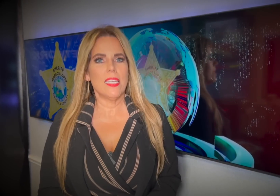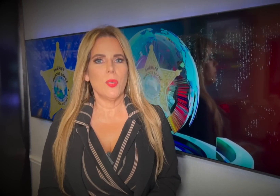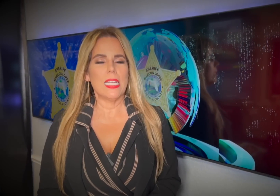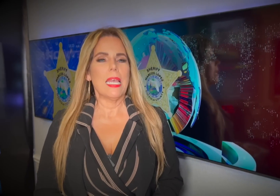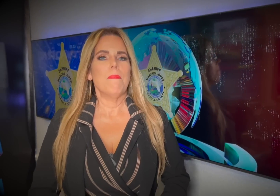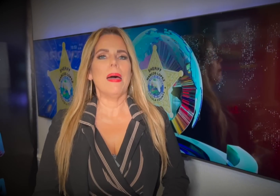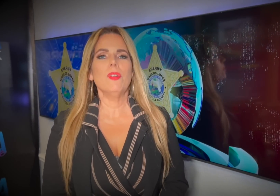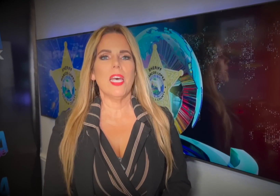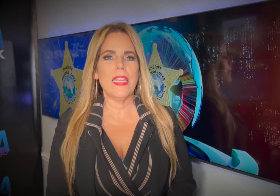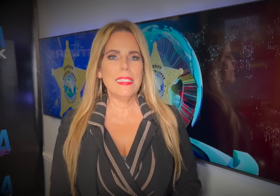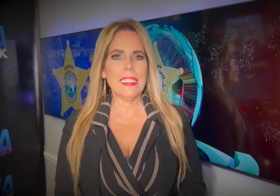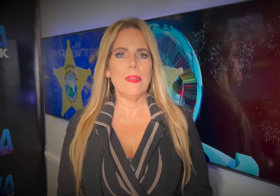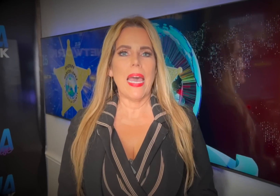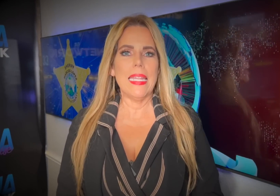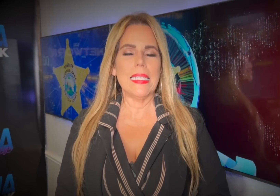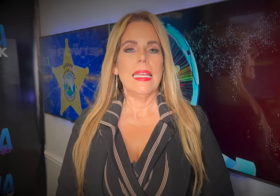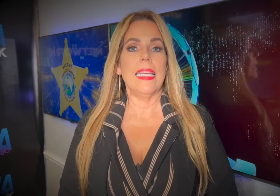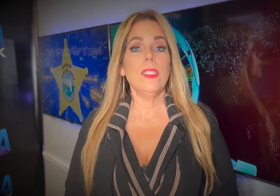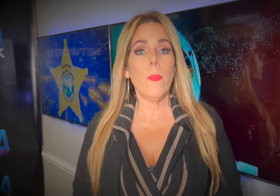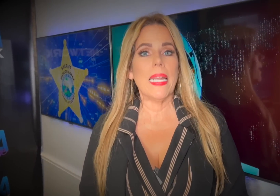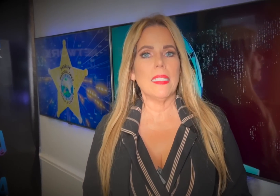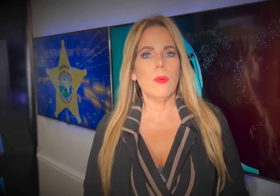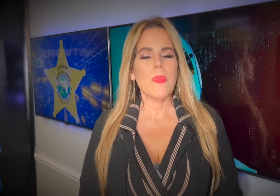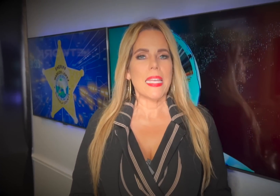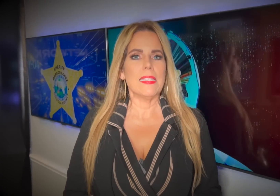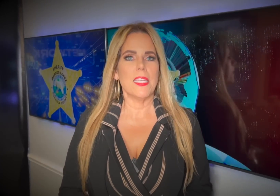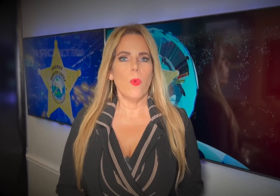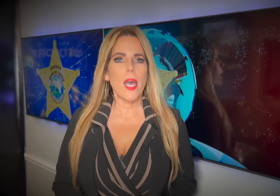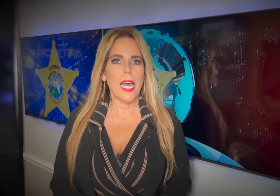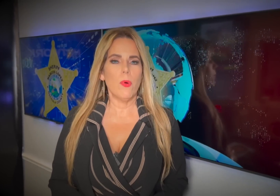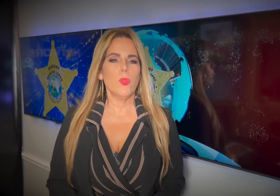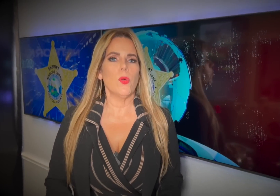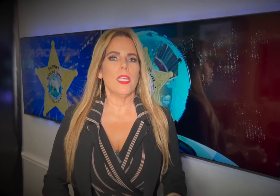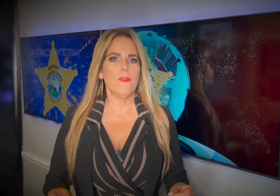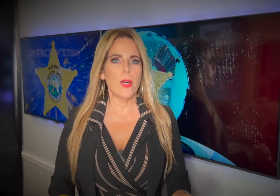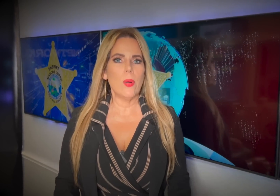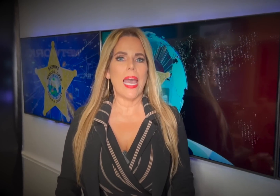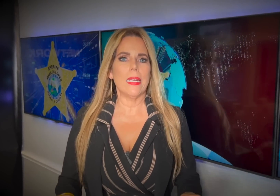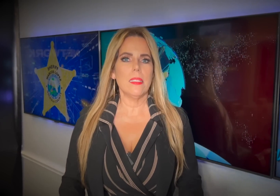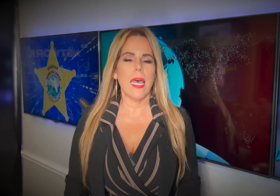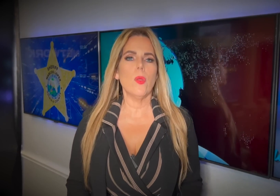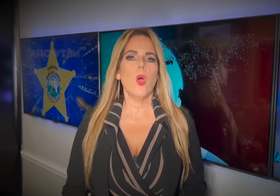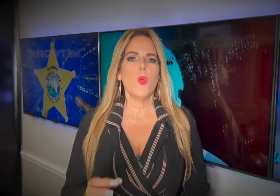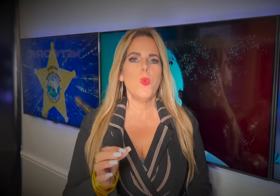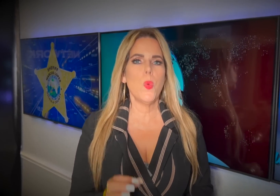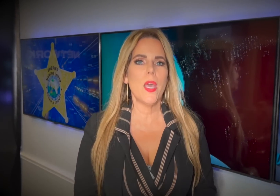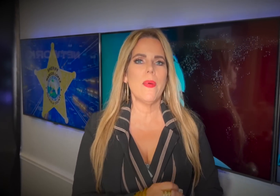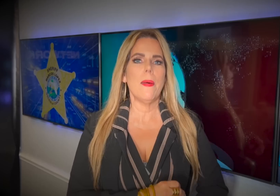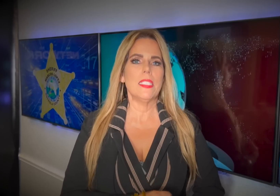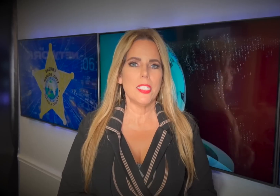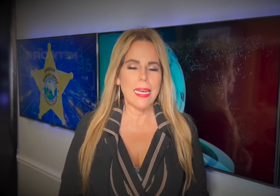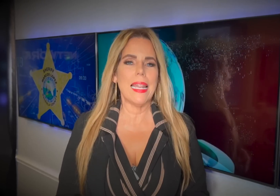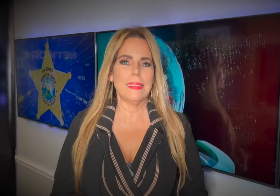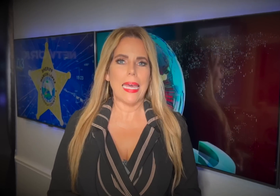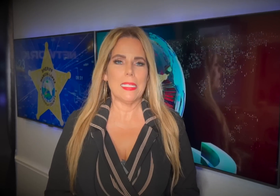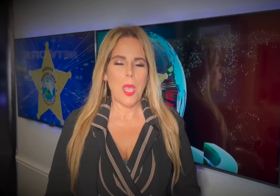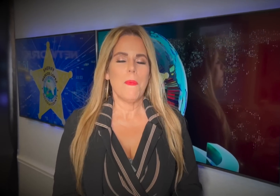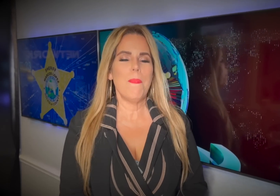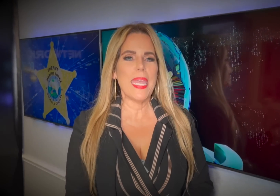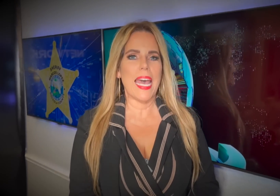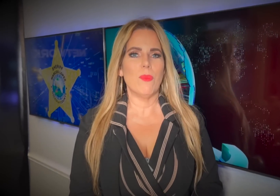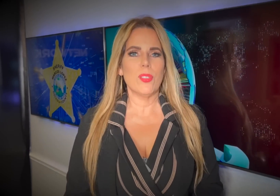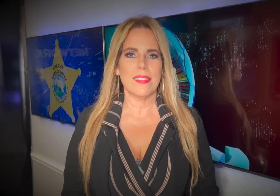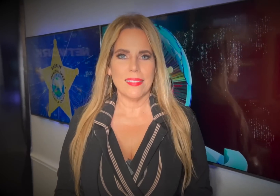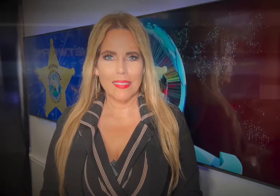mismo es, señores, vamos a ver estas imágenes de este operativo que se llevó a cabo donde fueron arrestados nueve charlatanes.